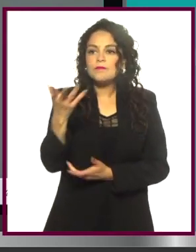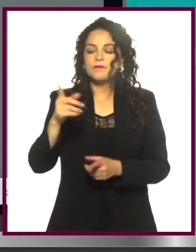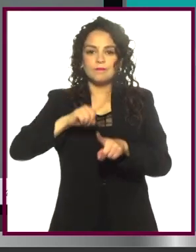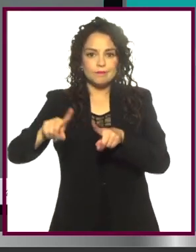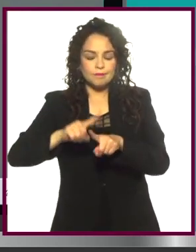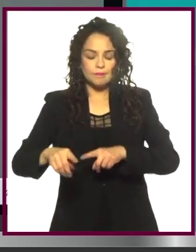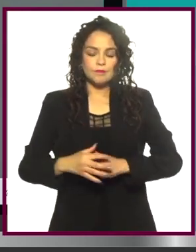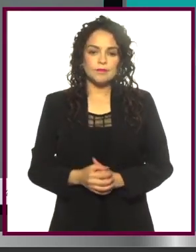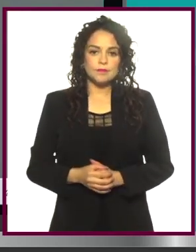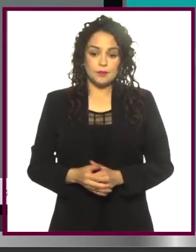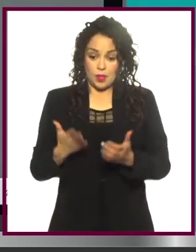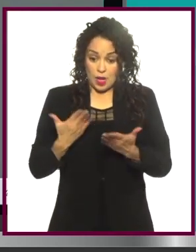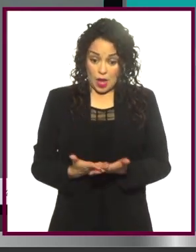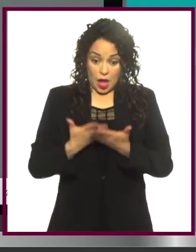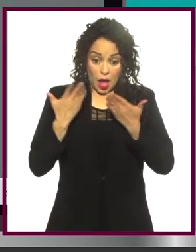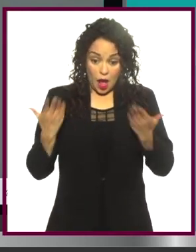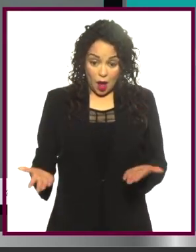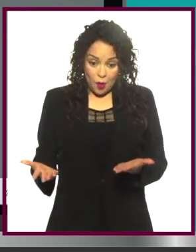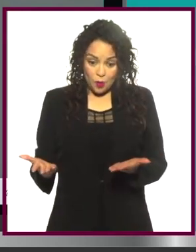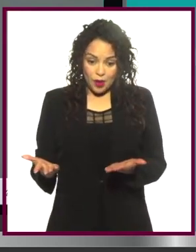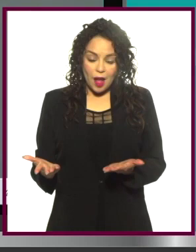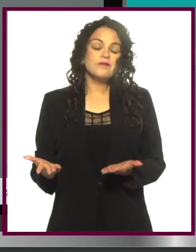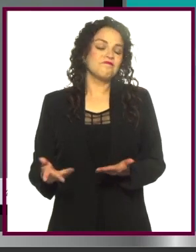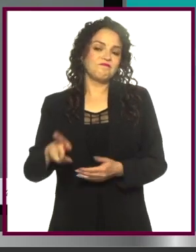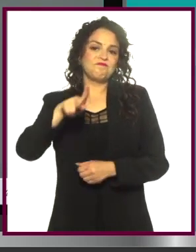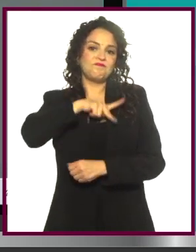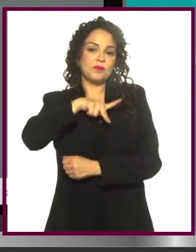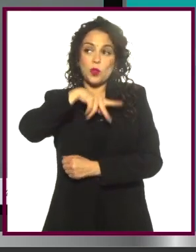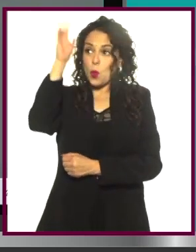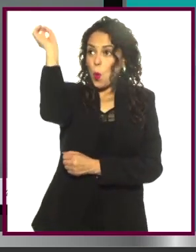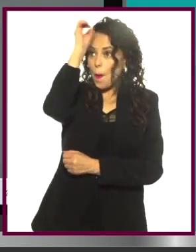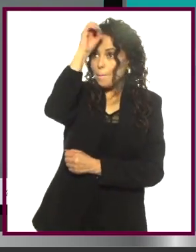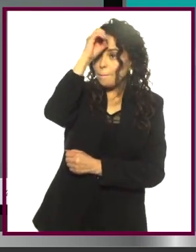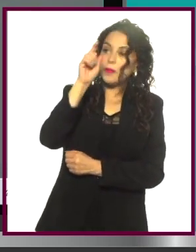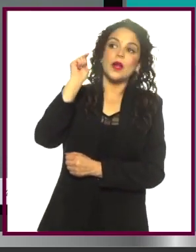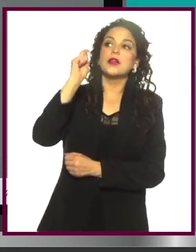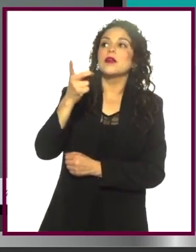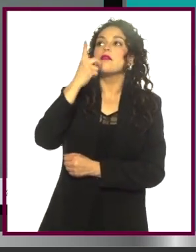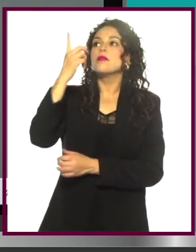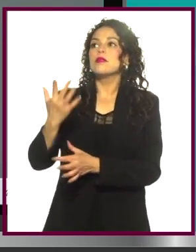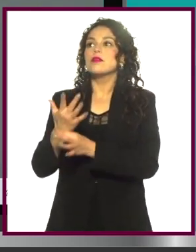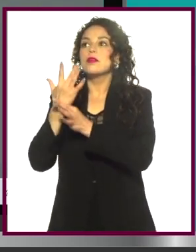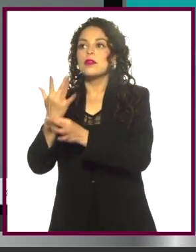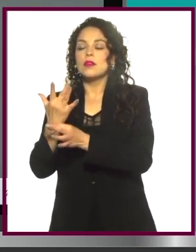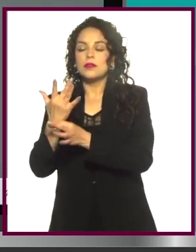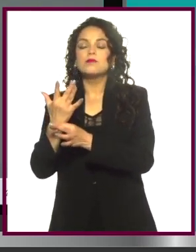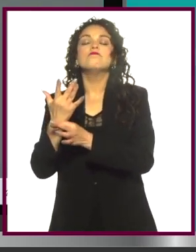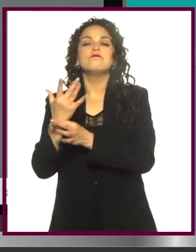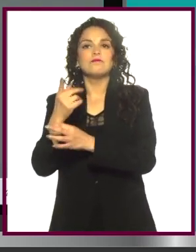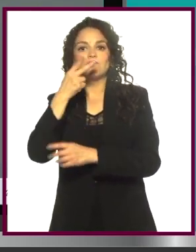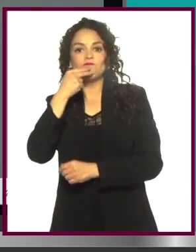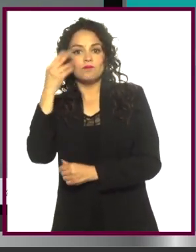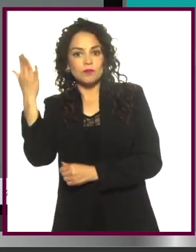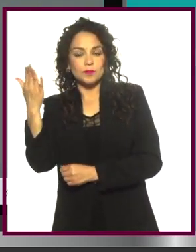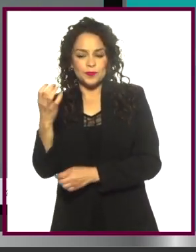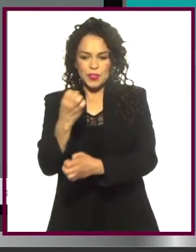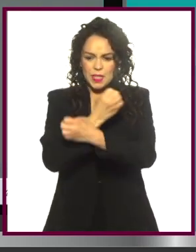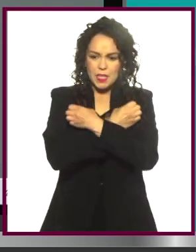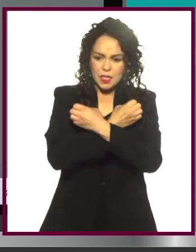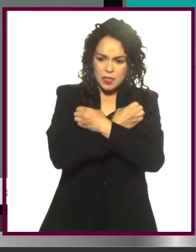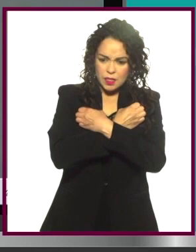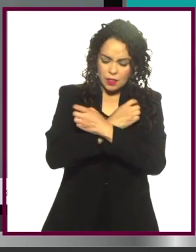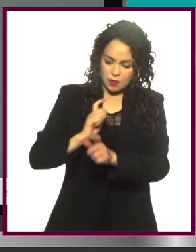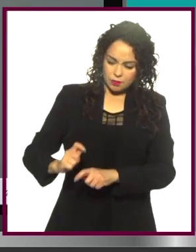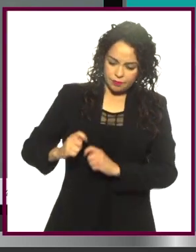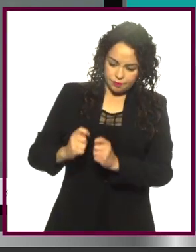Entonces, hoy en día yo creo, tomando en cuenta lo que dice McLuhan, que la educación de